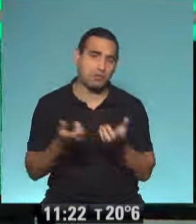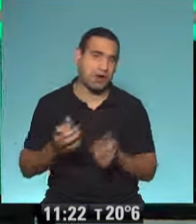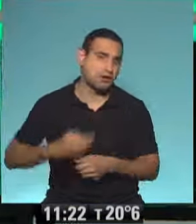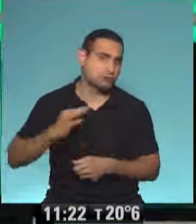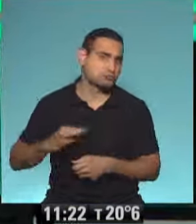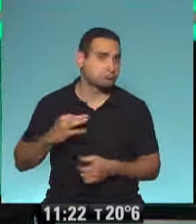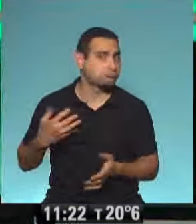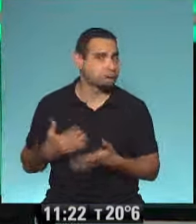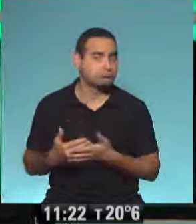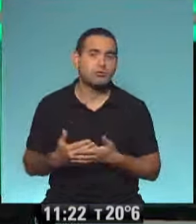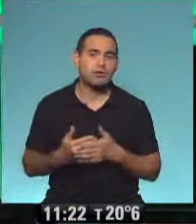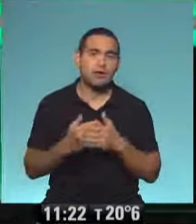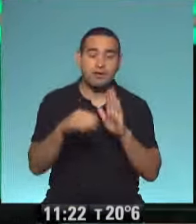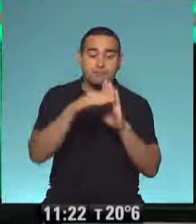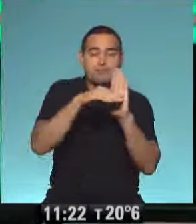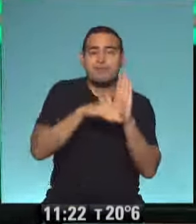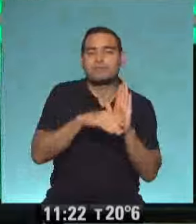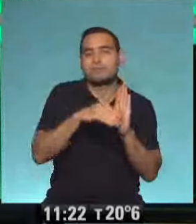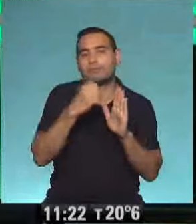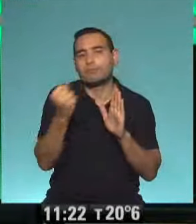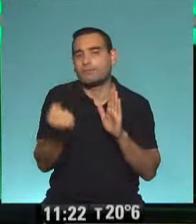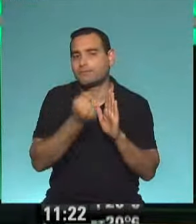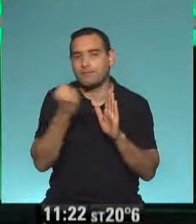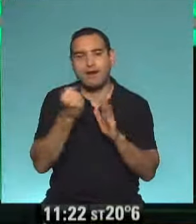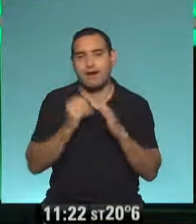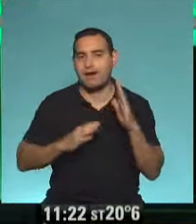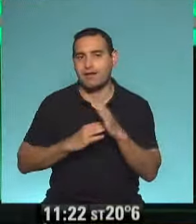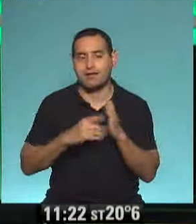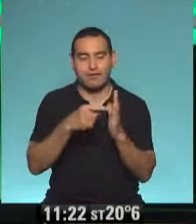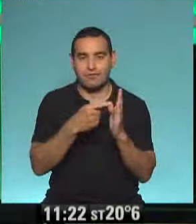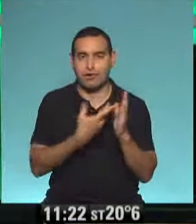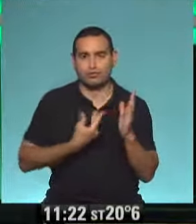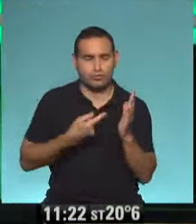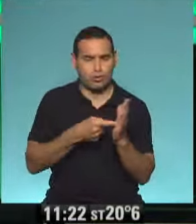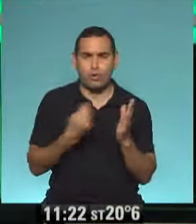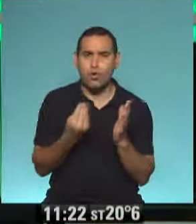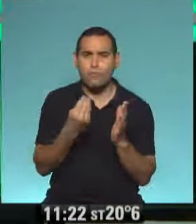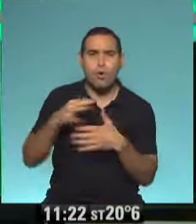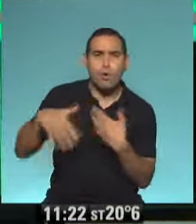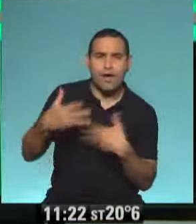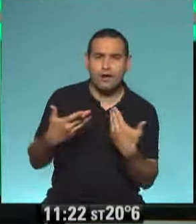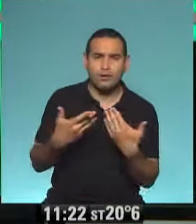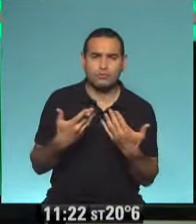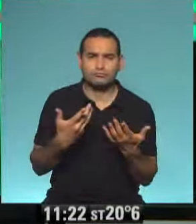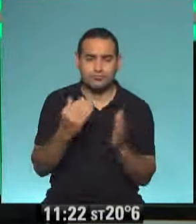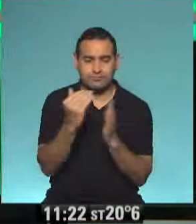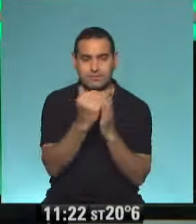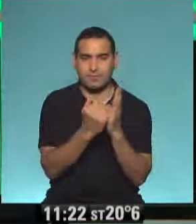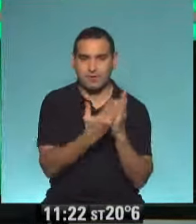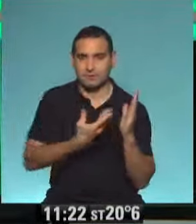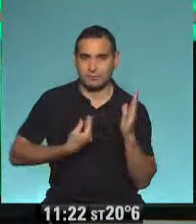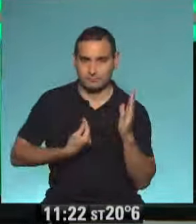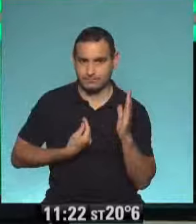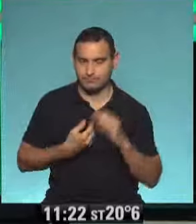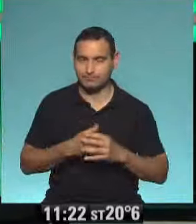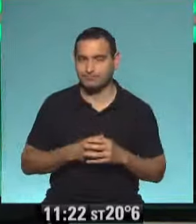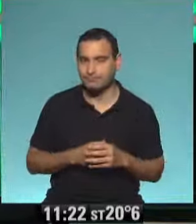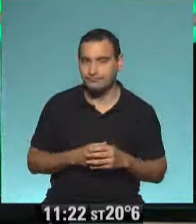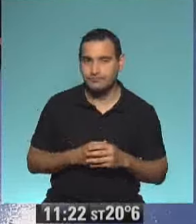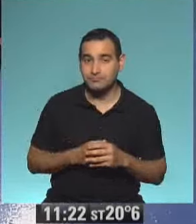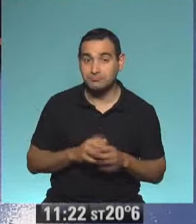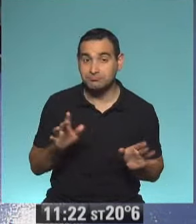años. Y el reglamento es una parte fundamental de un juego, porque nos va a decir, bueno, todas las cosas que necesitamos y cómo se juega. Claro. Así que,